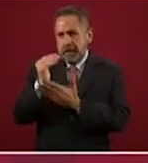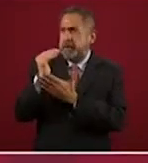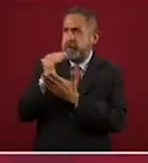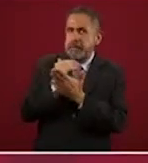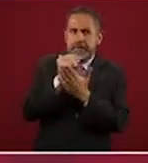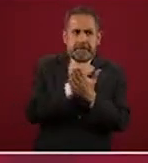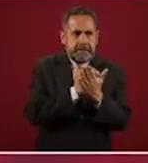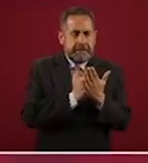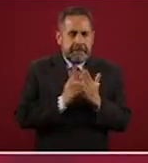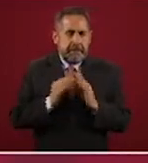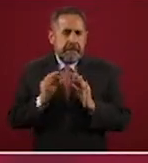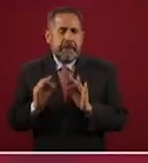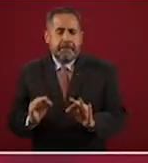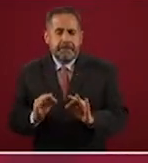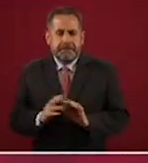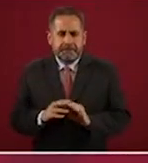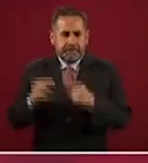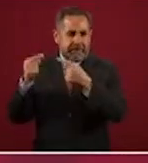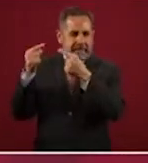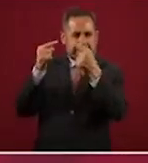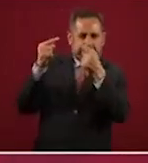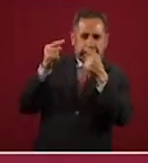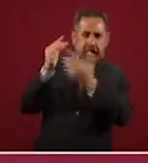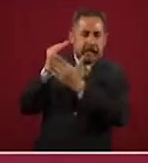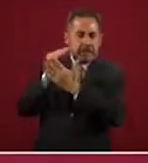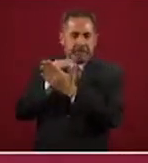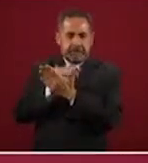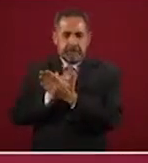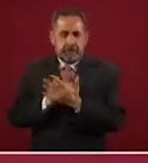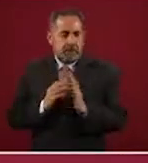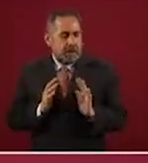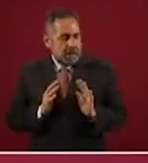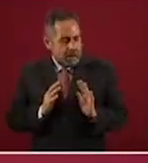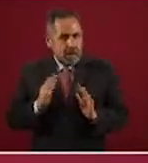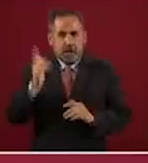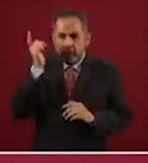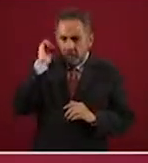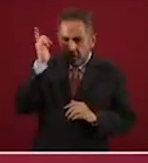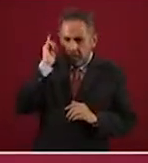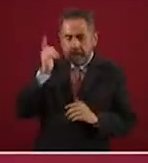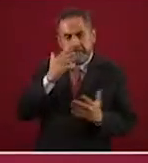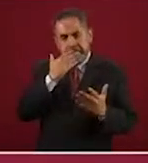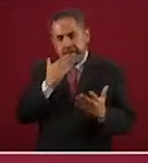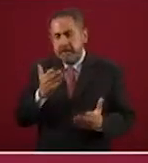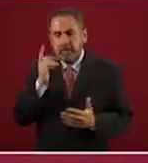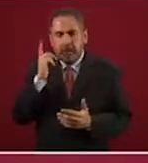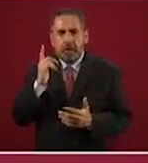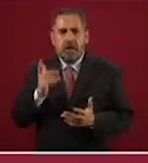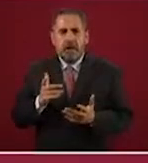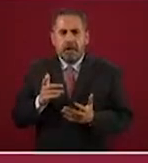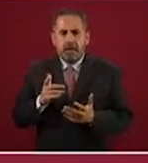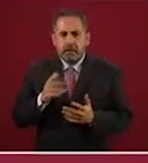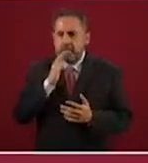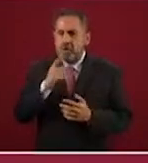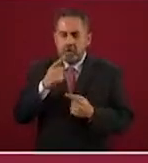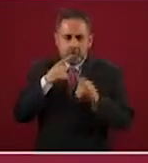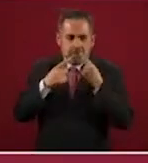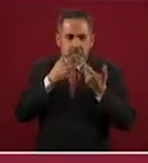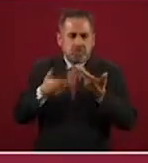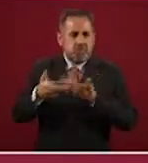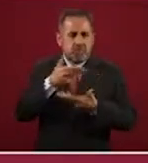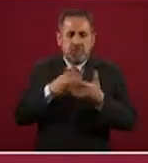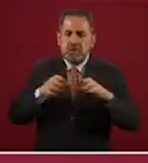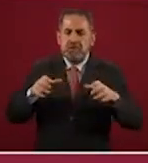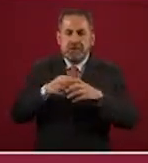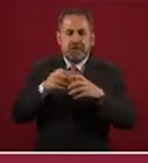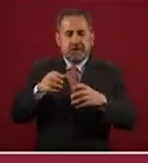aminorando esas tensiones, y ojalá y se opte por el diálogo y se llegue a un